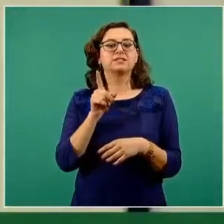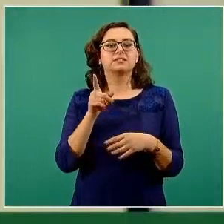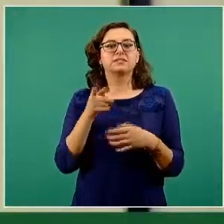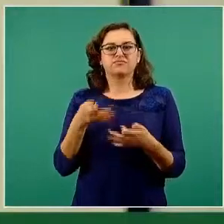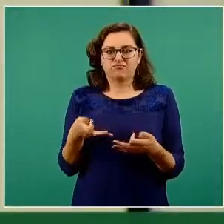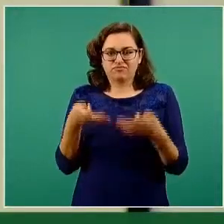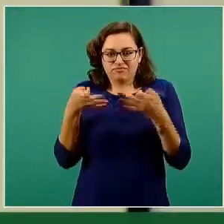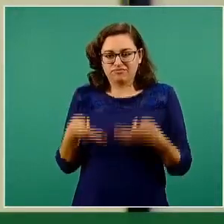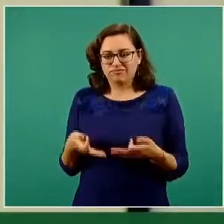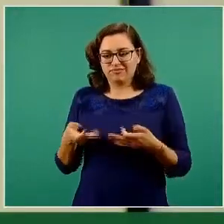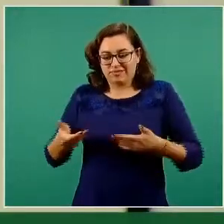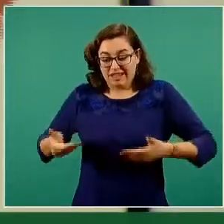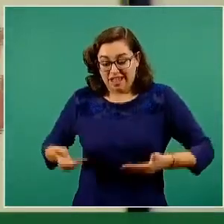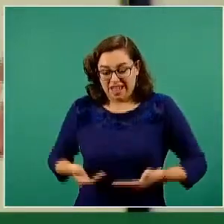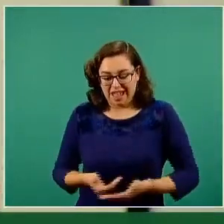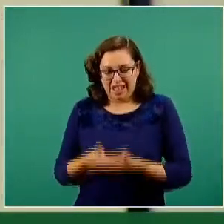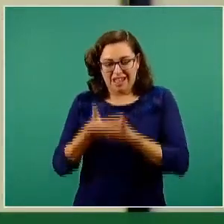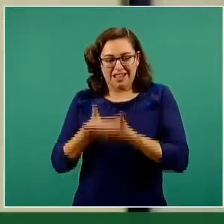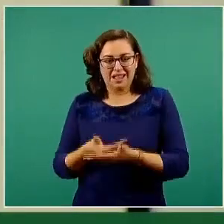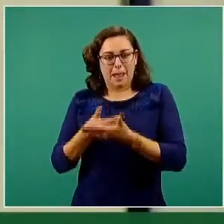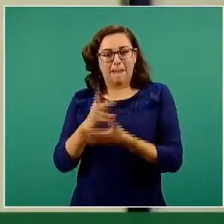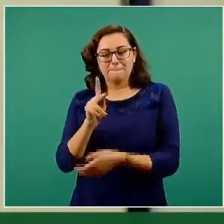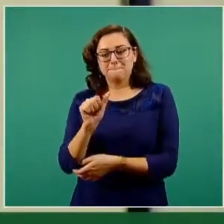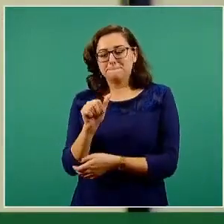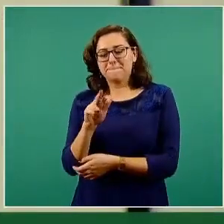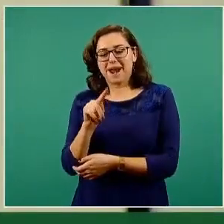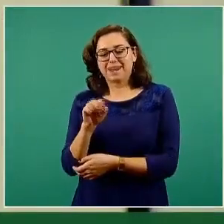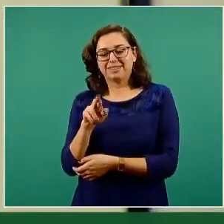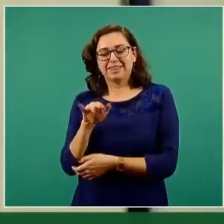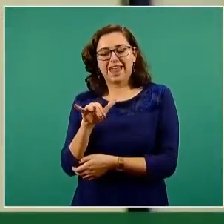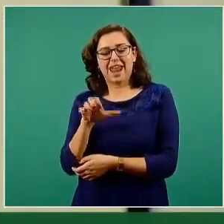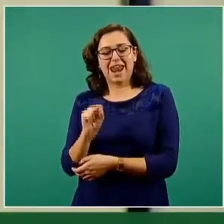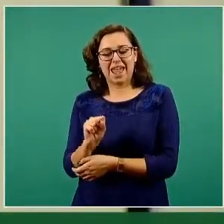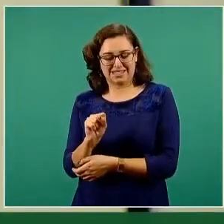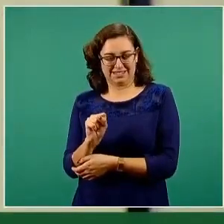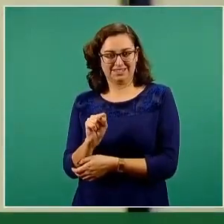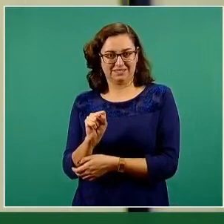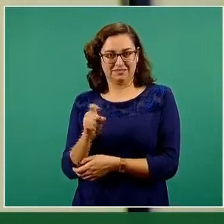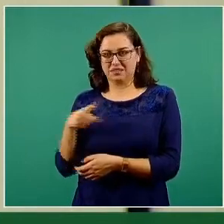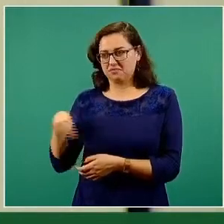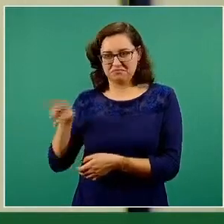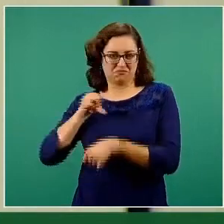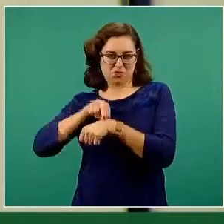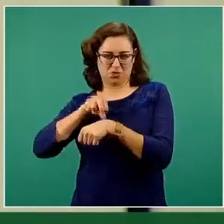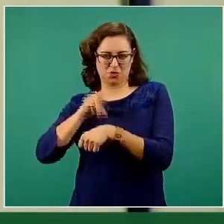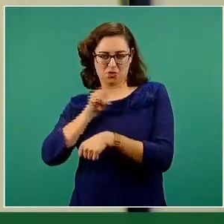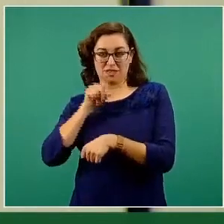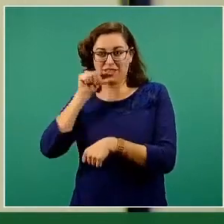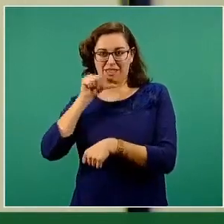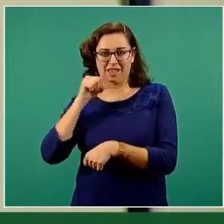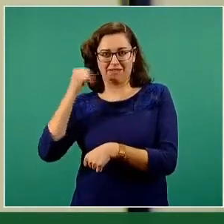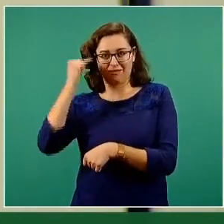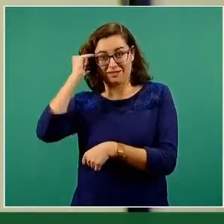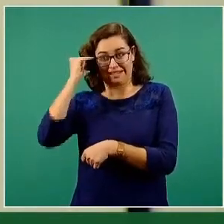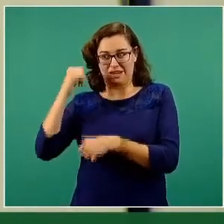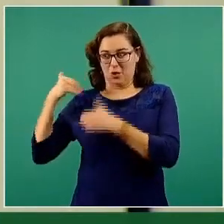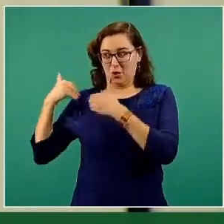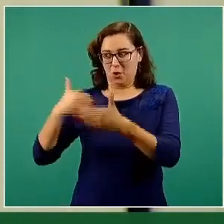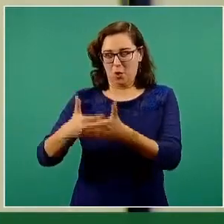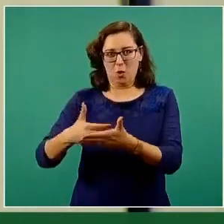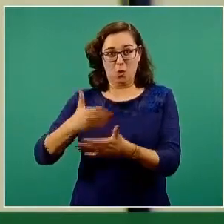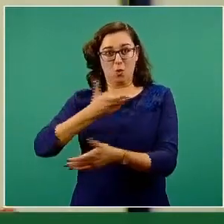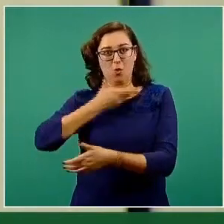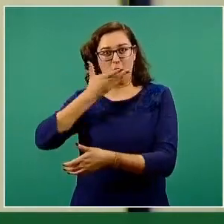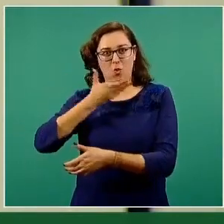para que manden el mensaje para todas esas personas que están en cinta, porque ahora con esa enfermedad de COVID